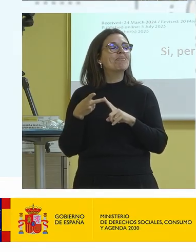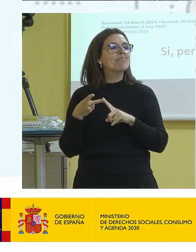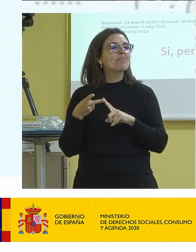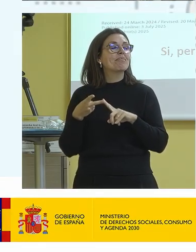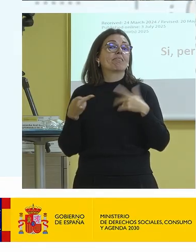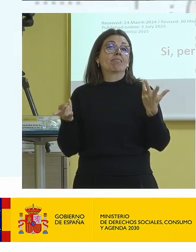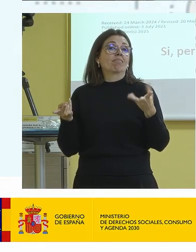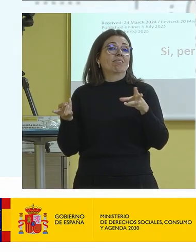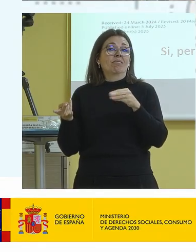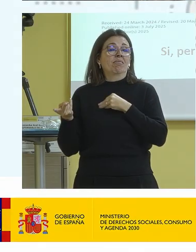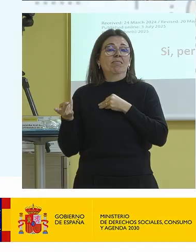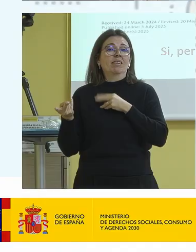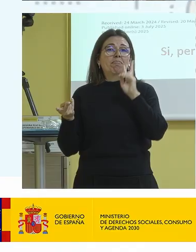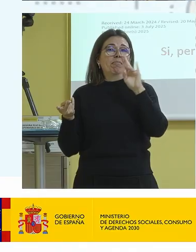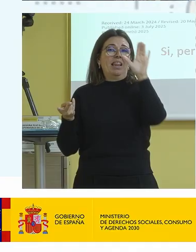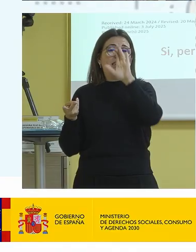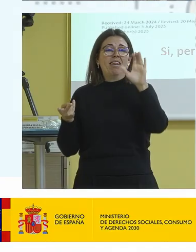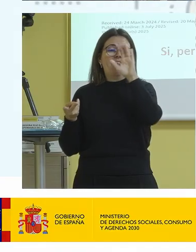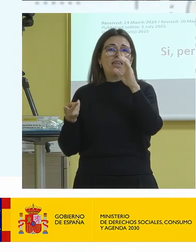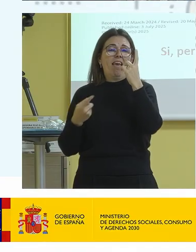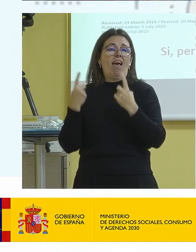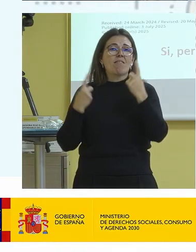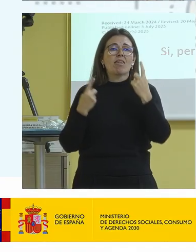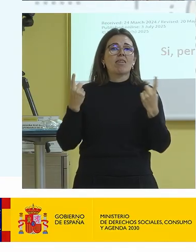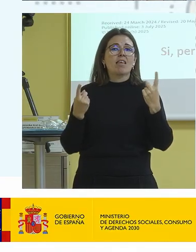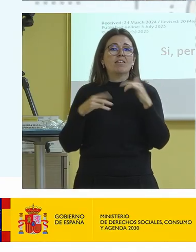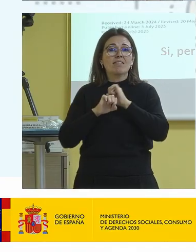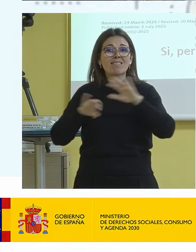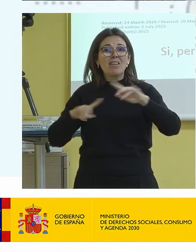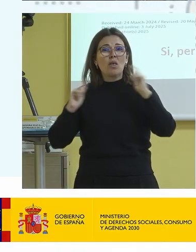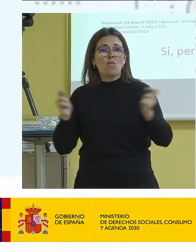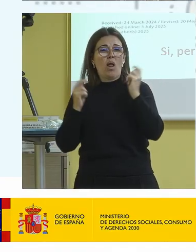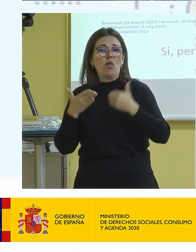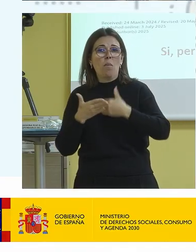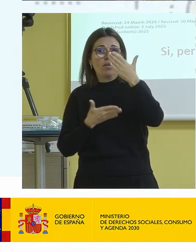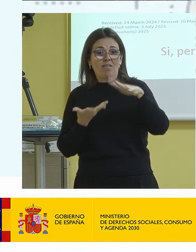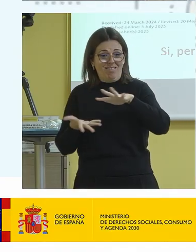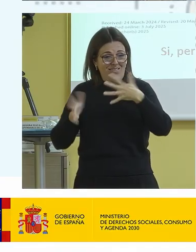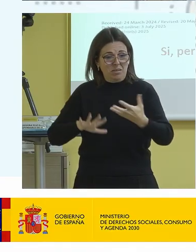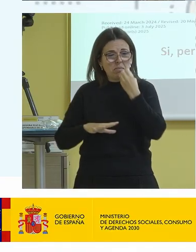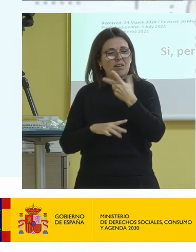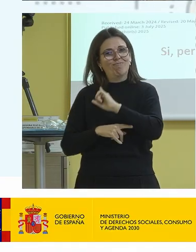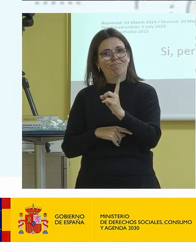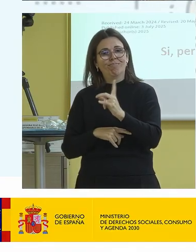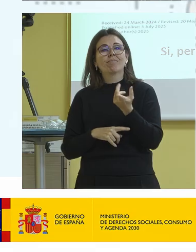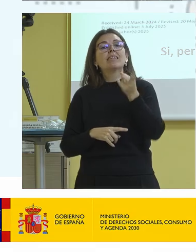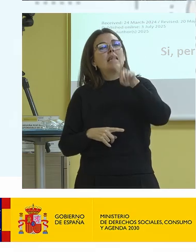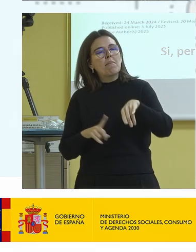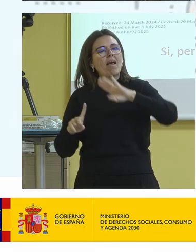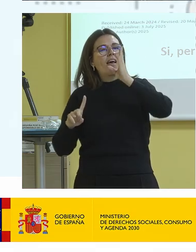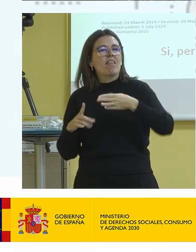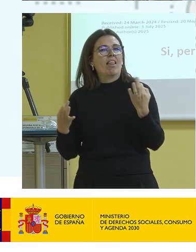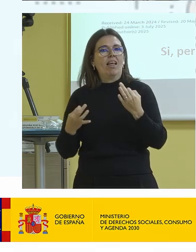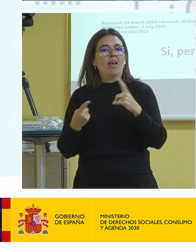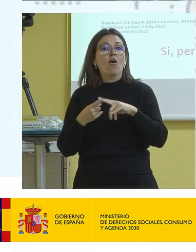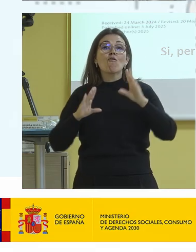que, por desgracia, lo que vemos en la ciencia, a veces en la divulgación periodística no se transmite como debe, también afecta mucho a